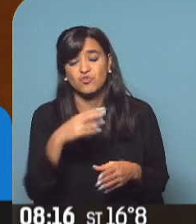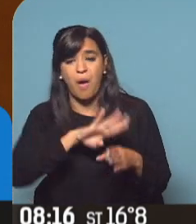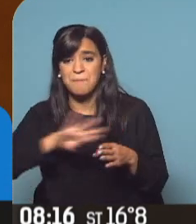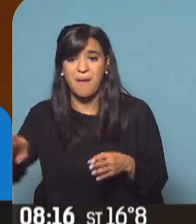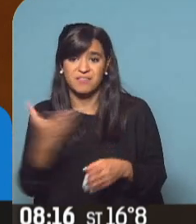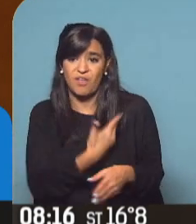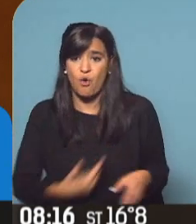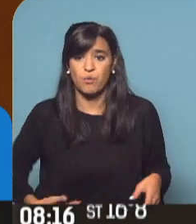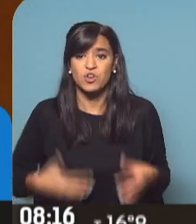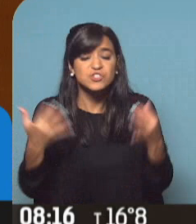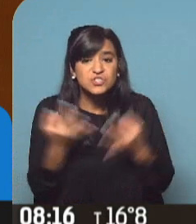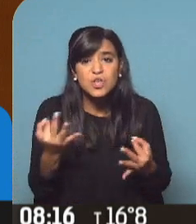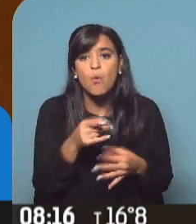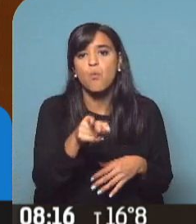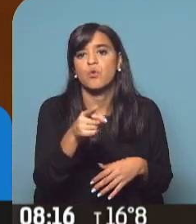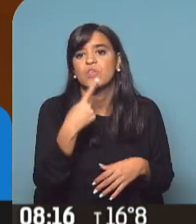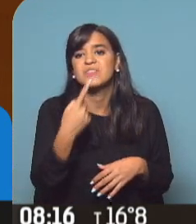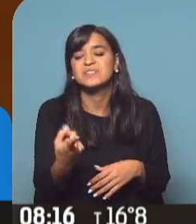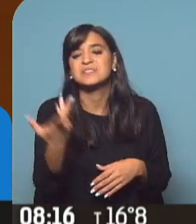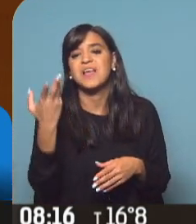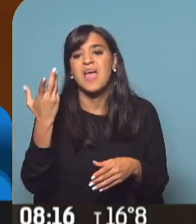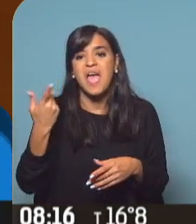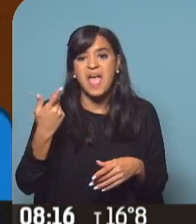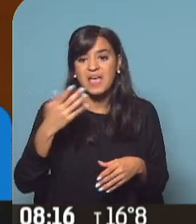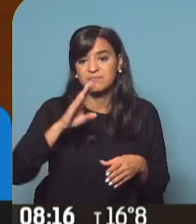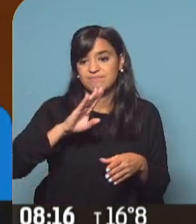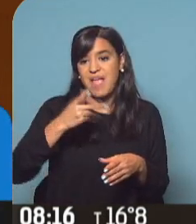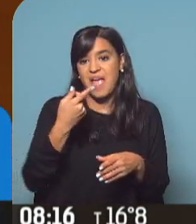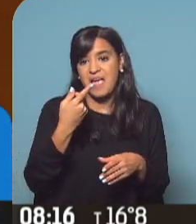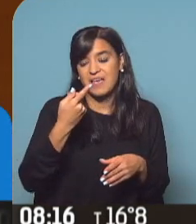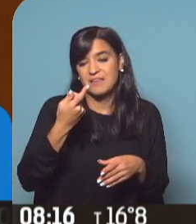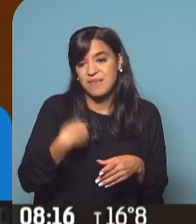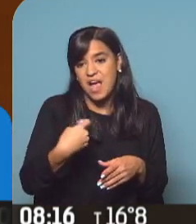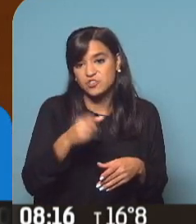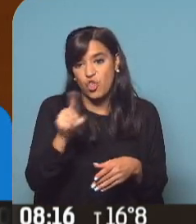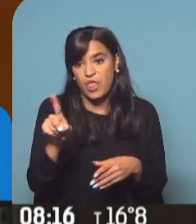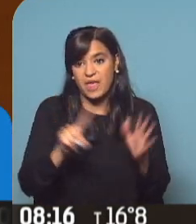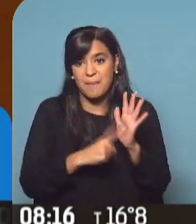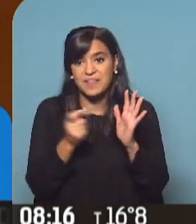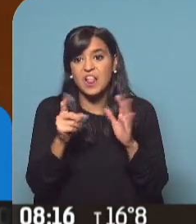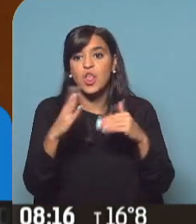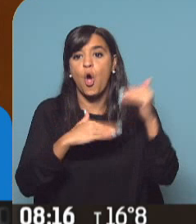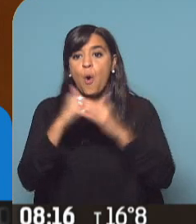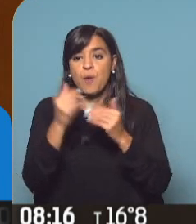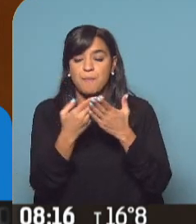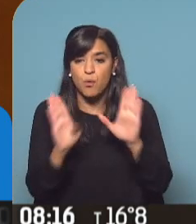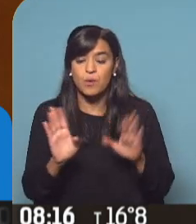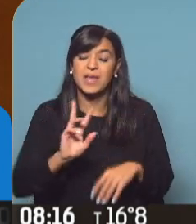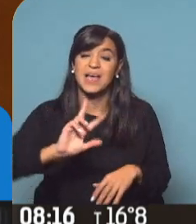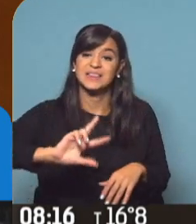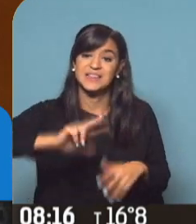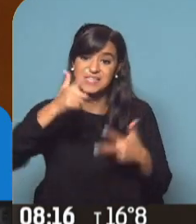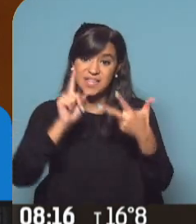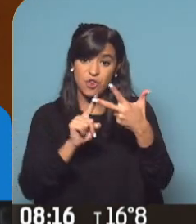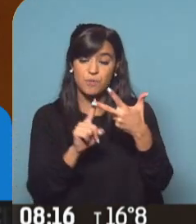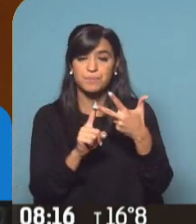gobierno que seguramente lo va a recortar de gasto de capital es decir de obra pública y el tercero es que en definitiva